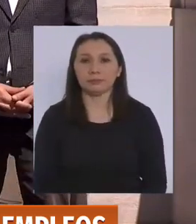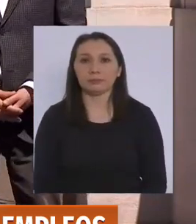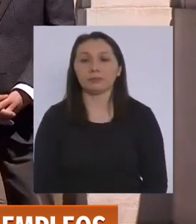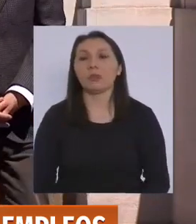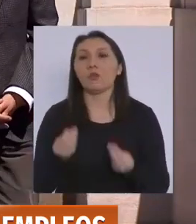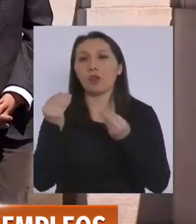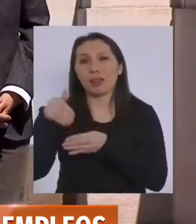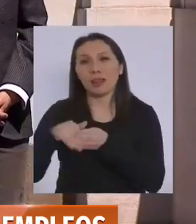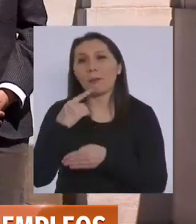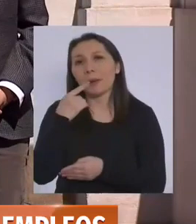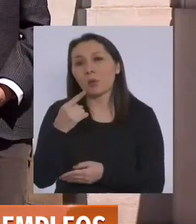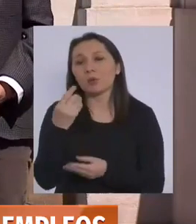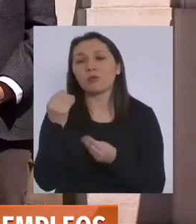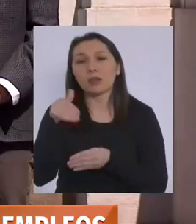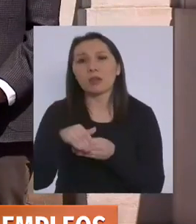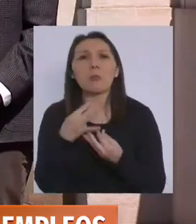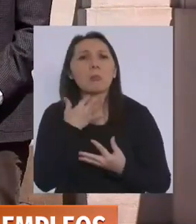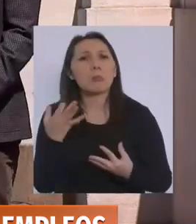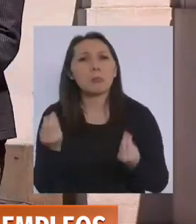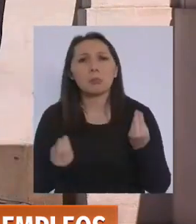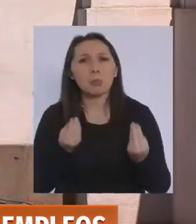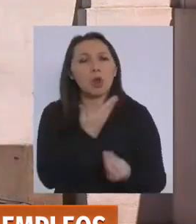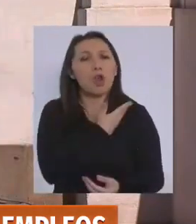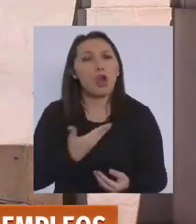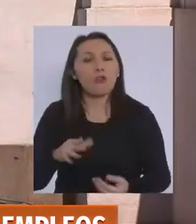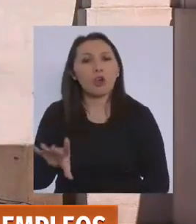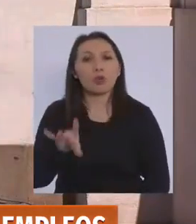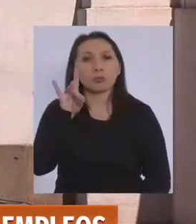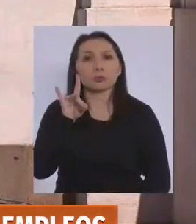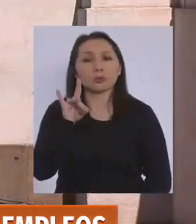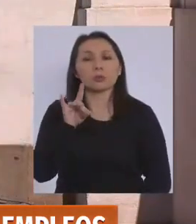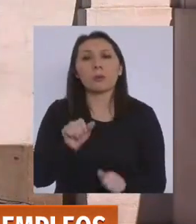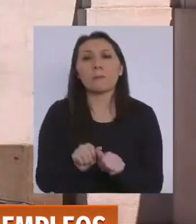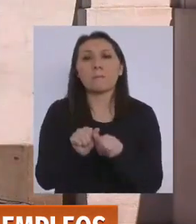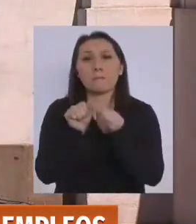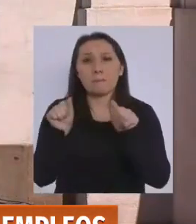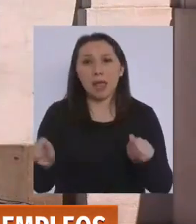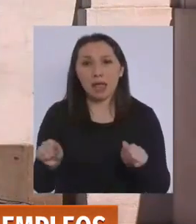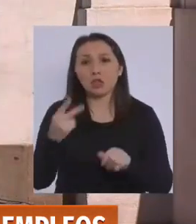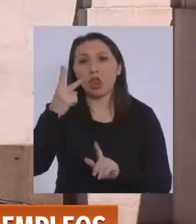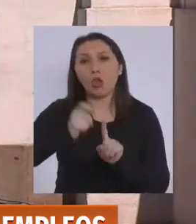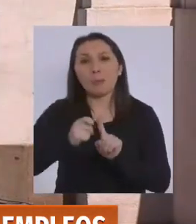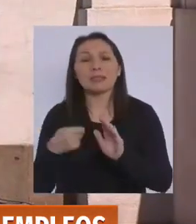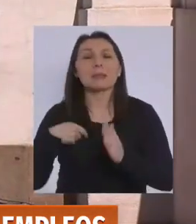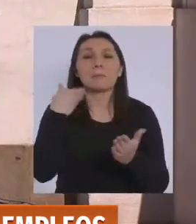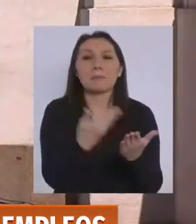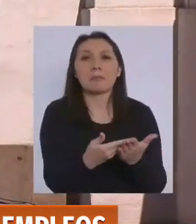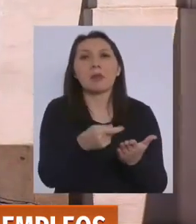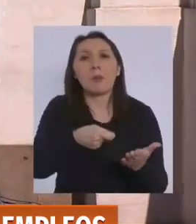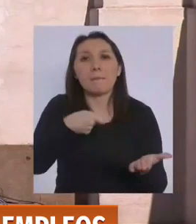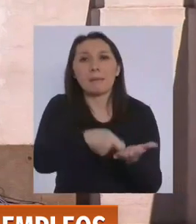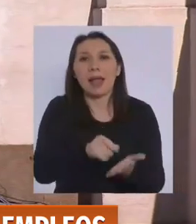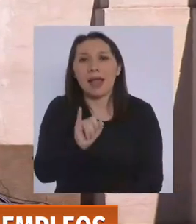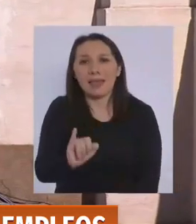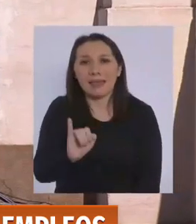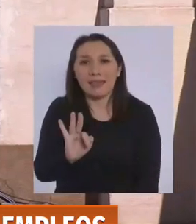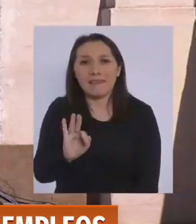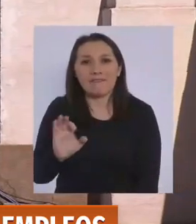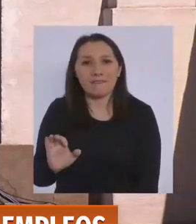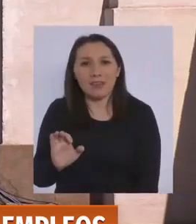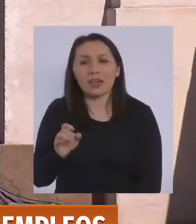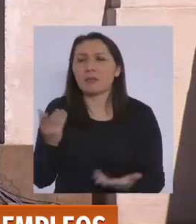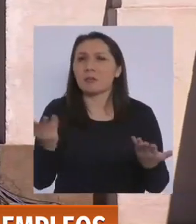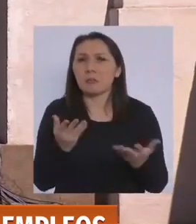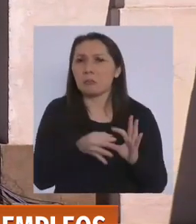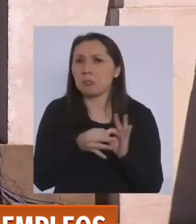¿Cómo están? Buenas tardes. Ministro, ¿por qué el gobierno toma la opción de extender por 2 meses más el pago del IFE? ¿Cuáles son las